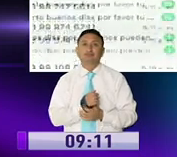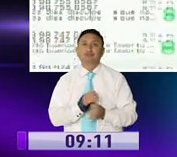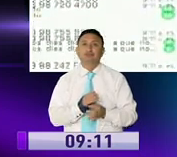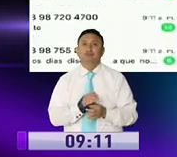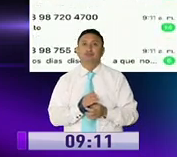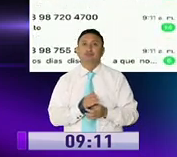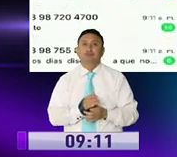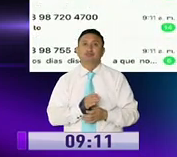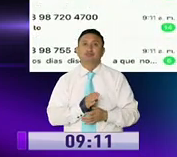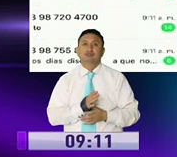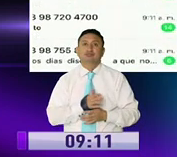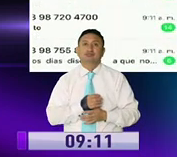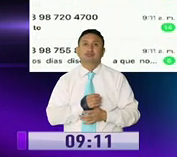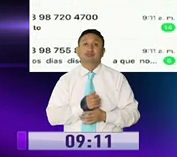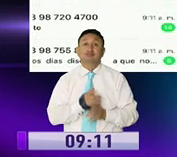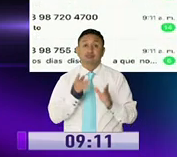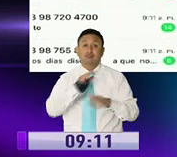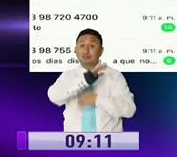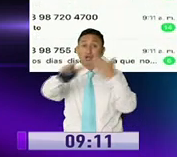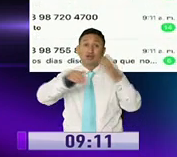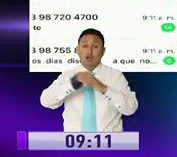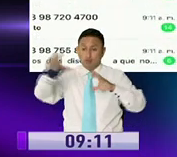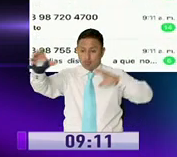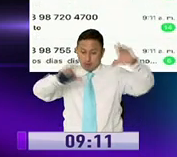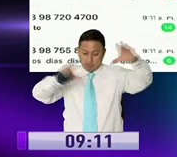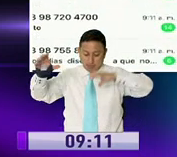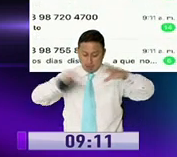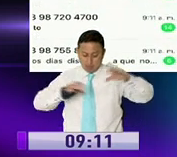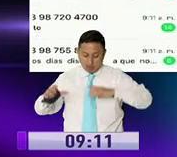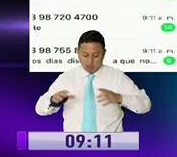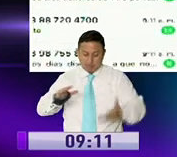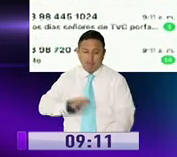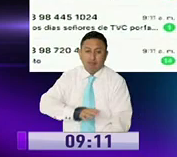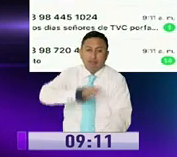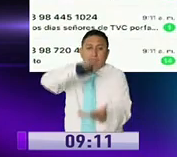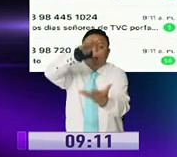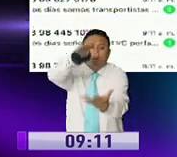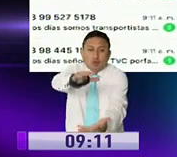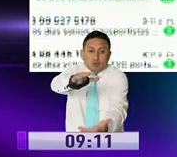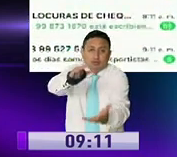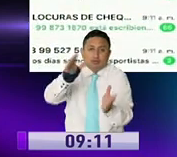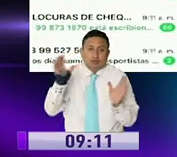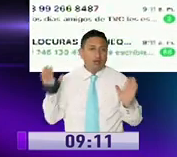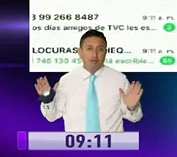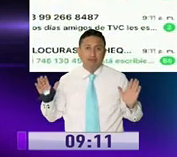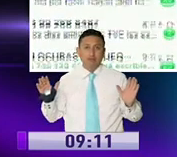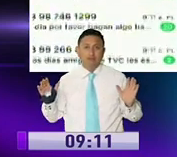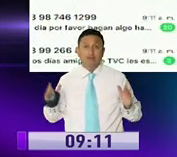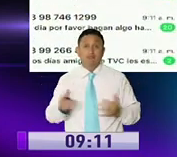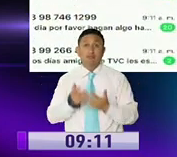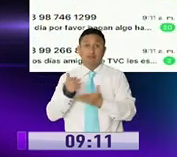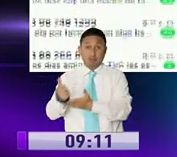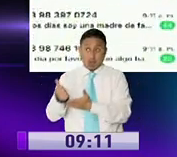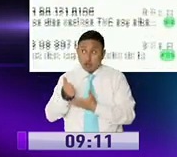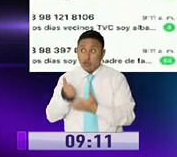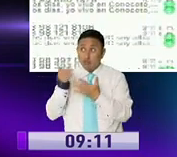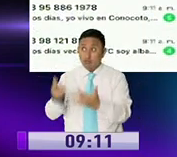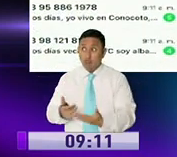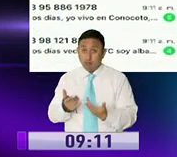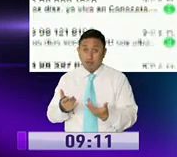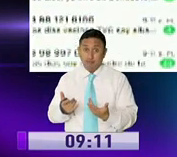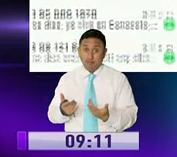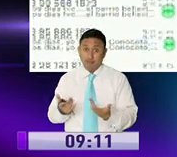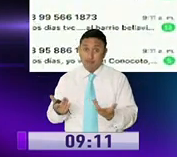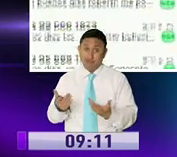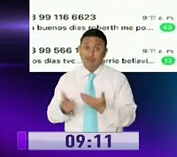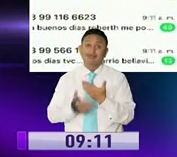una librita de arroz. Y entre todos ya le hacen una canastita para que ellos puedan sobrevivir mientras llega la ayuda, o sea, porque... También es muy